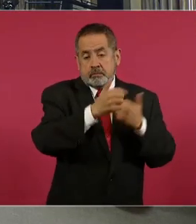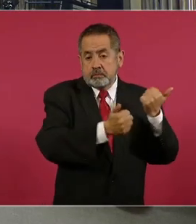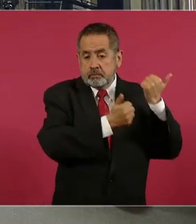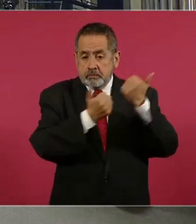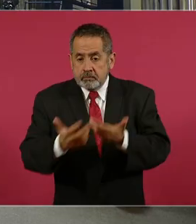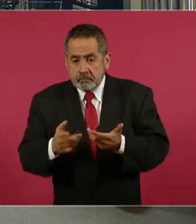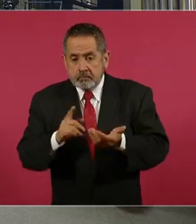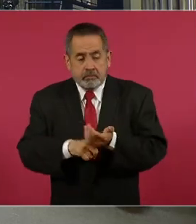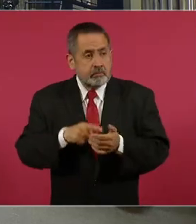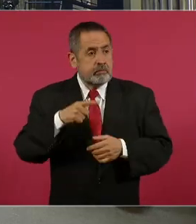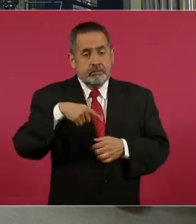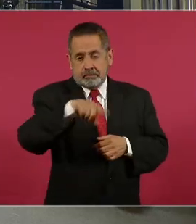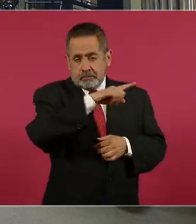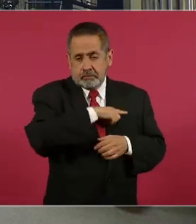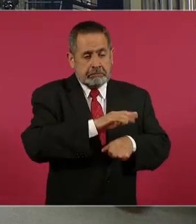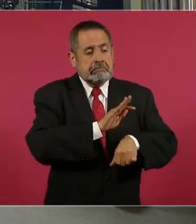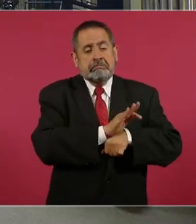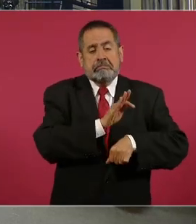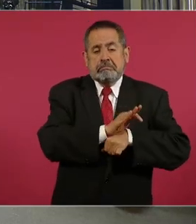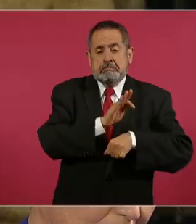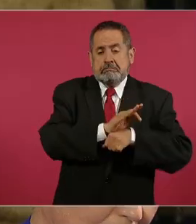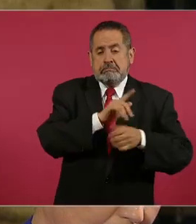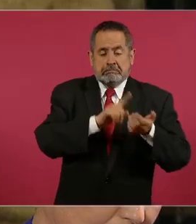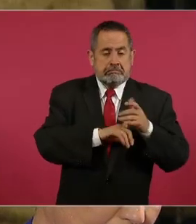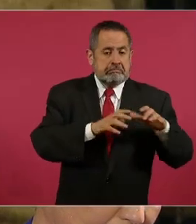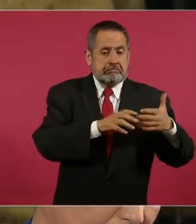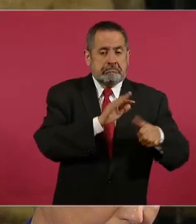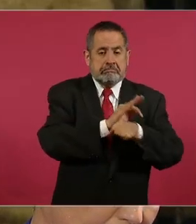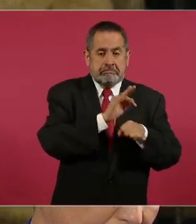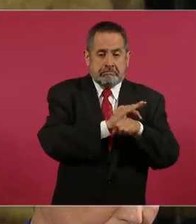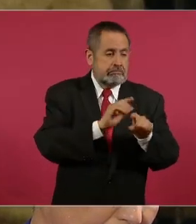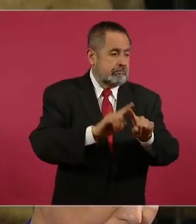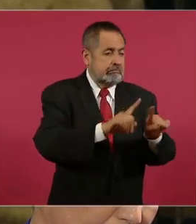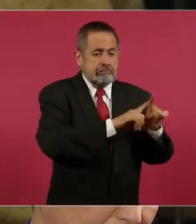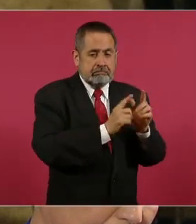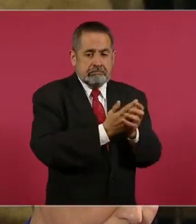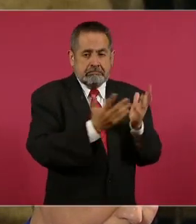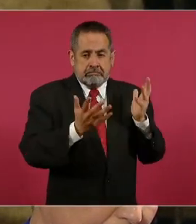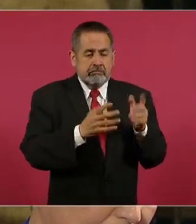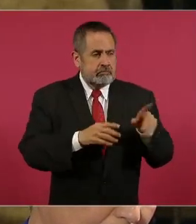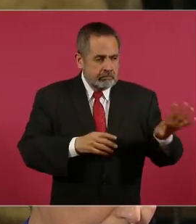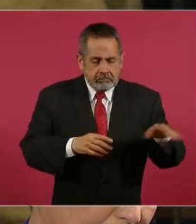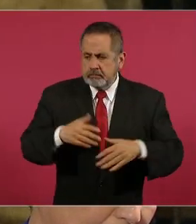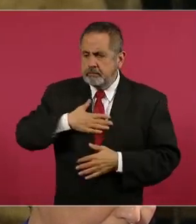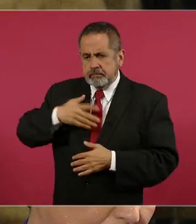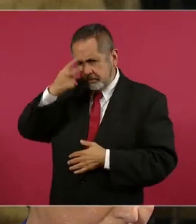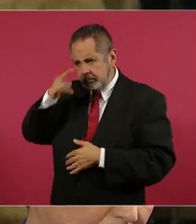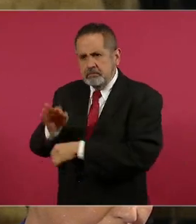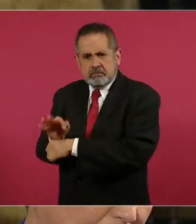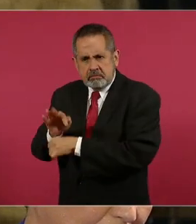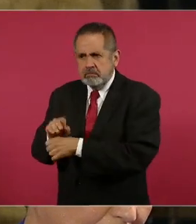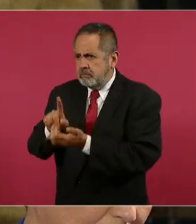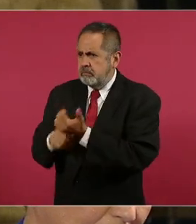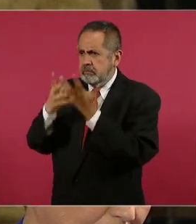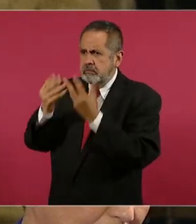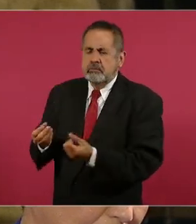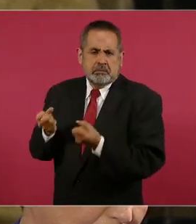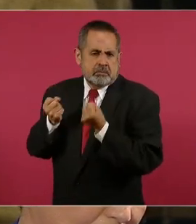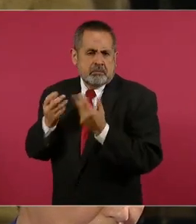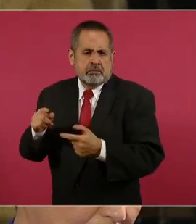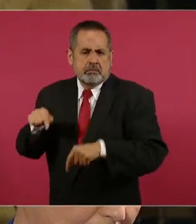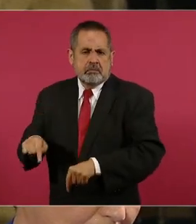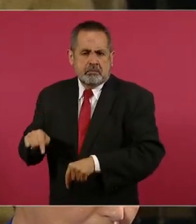los genetistas que defienden a la diversidad de los maíces que tenemos en México dicen que hay